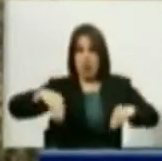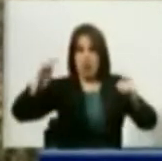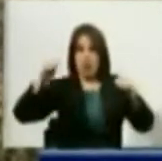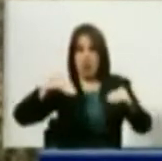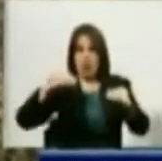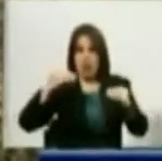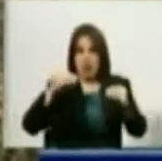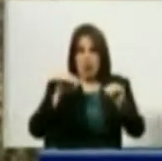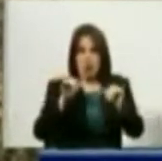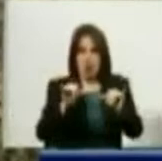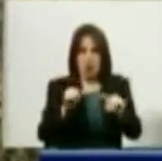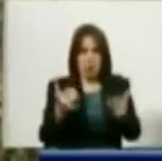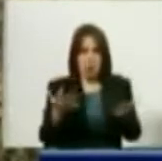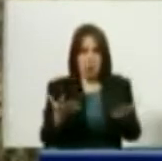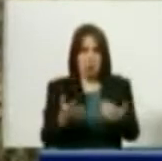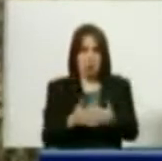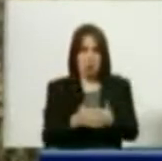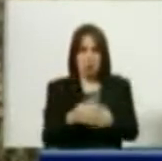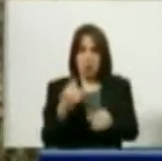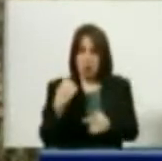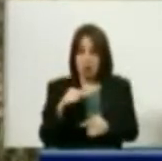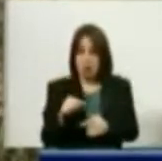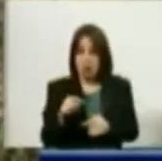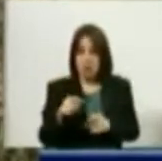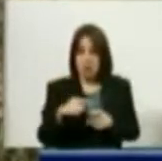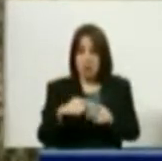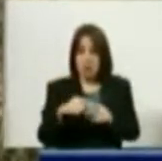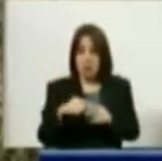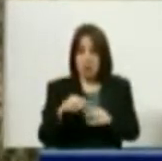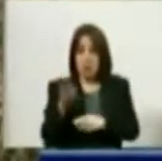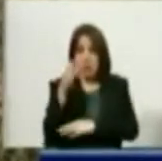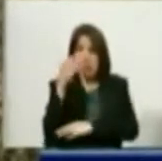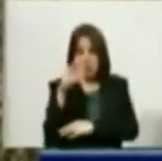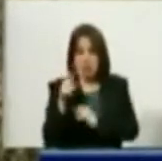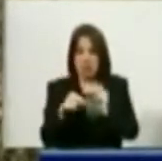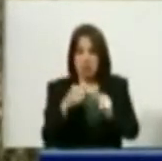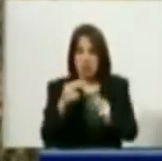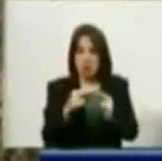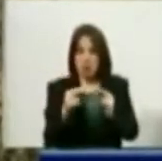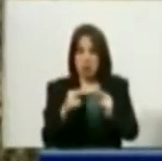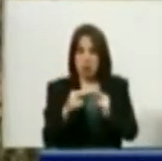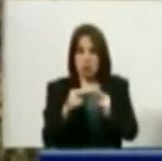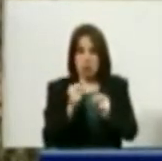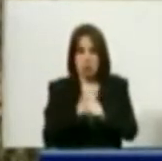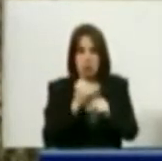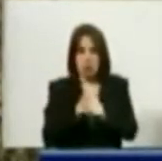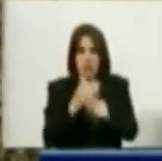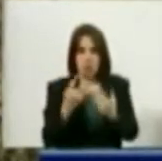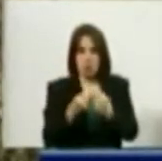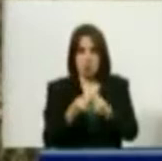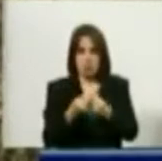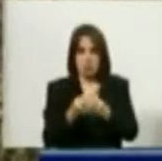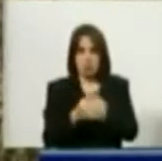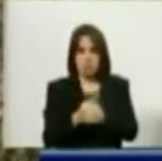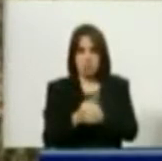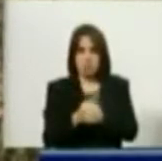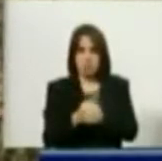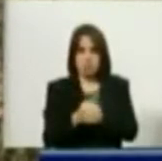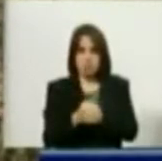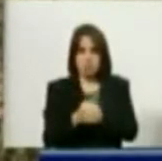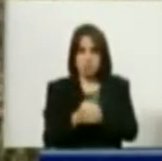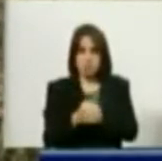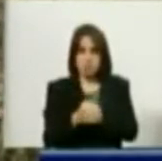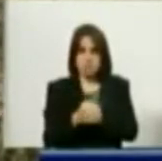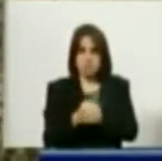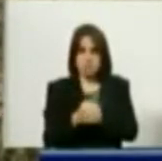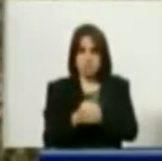no pero los que tenían esa bandera enorme yo los conocí después trabajaban trabajaron con nosotros una gente